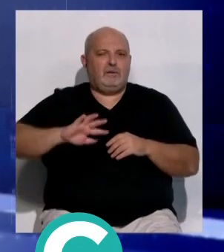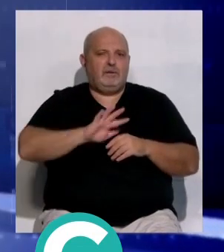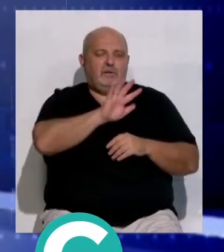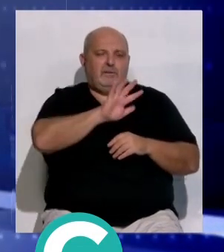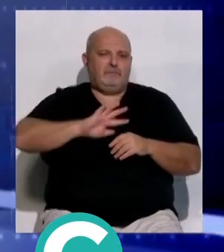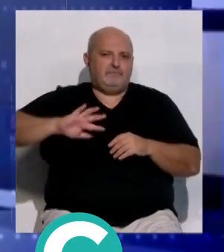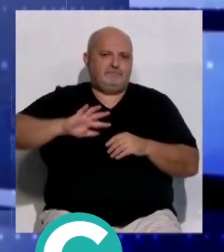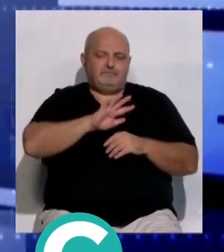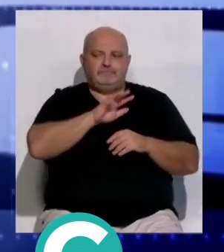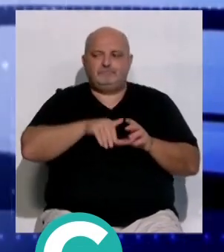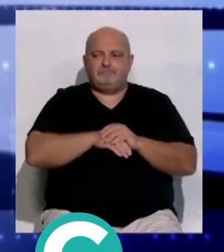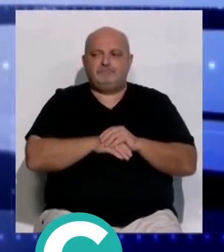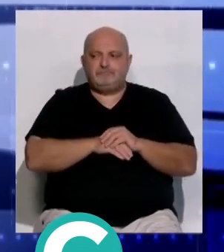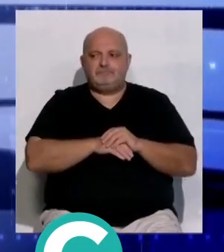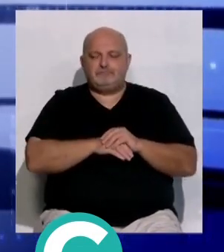sureste en el litoral